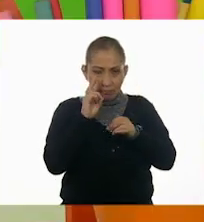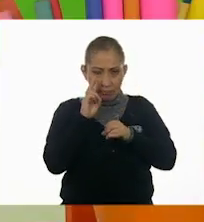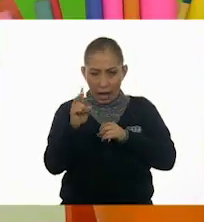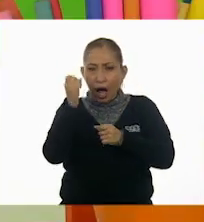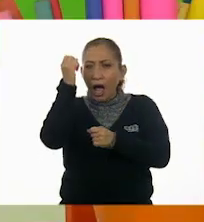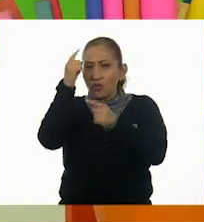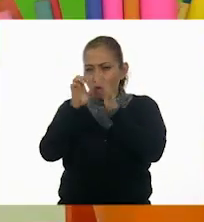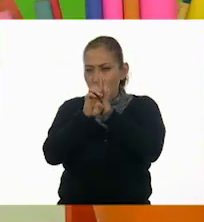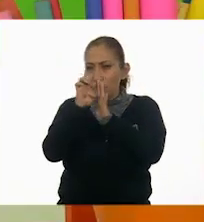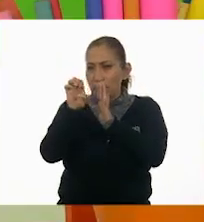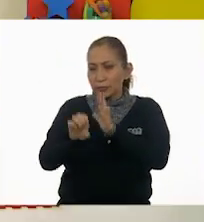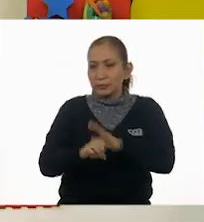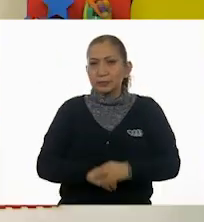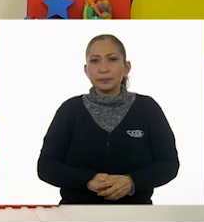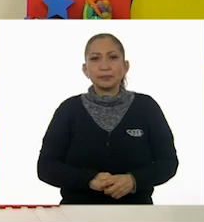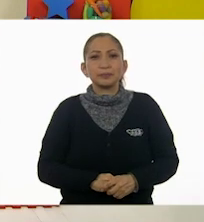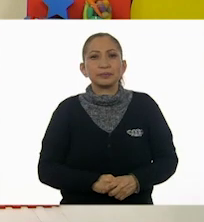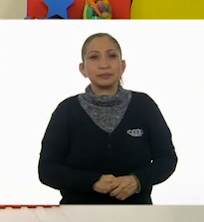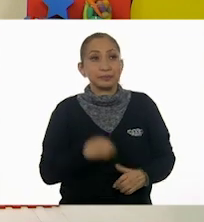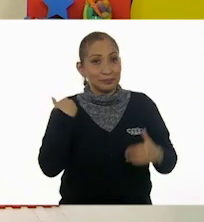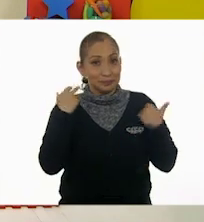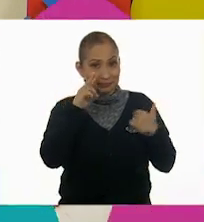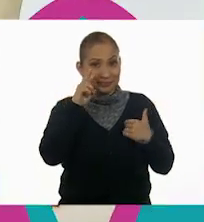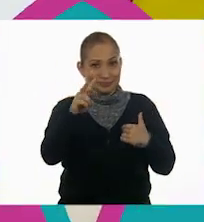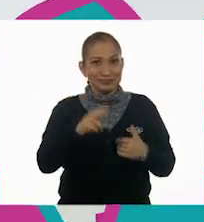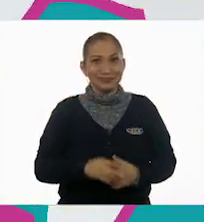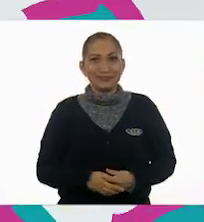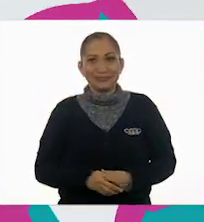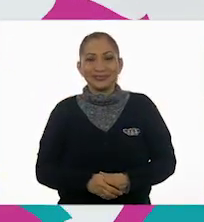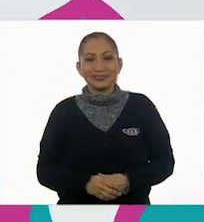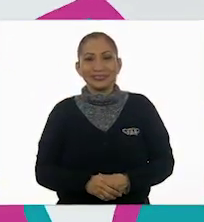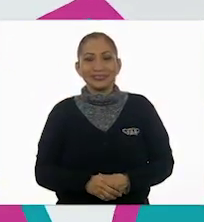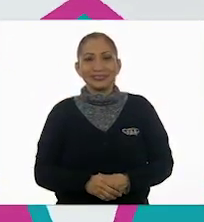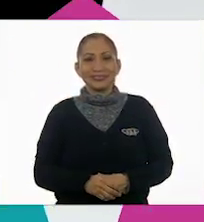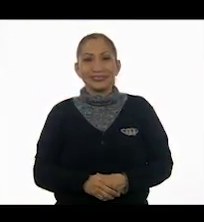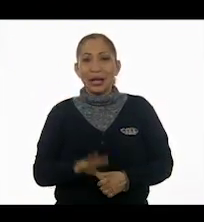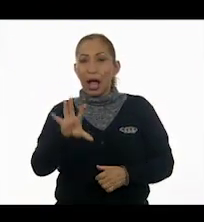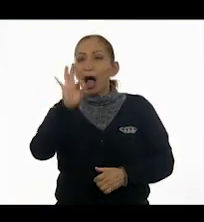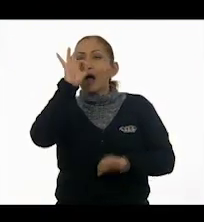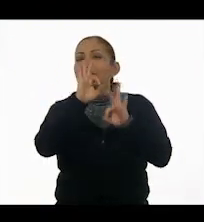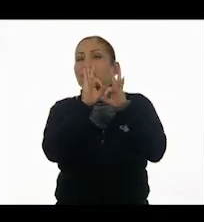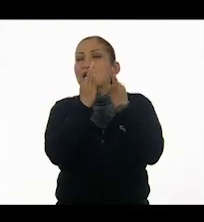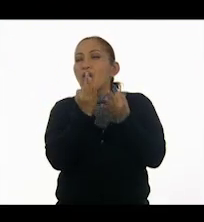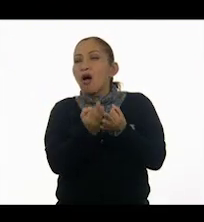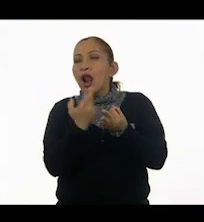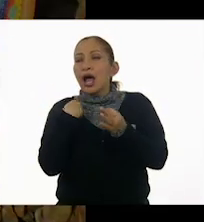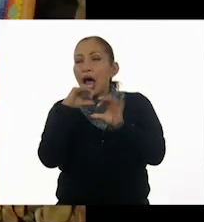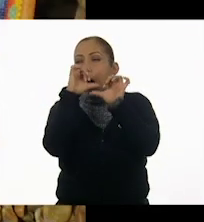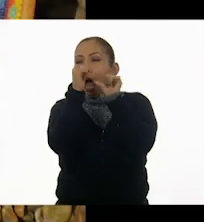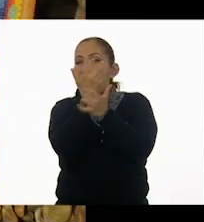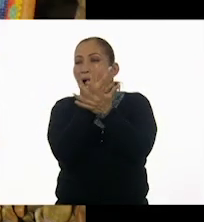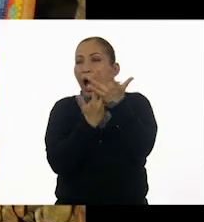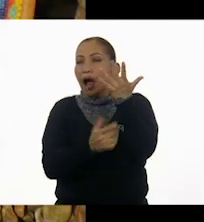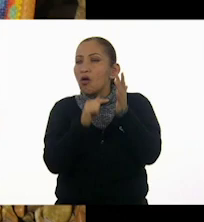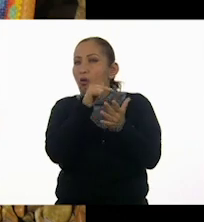Veamos algunos ejemplos. Disfrútenlos. Encuentro figuras en las artesanías.